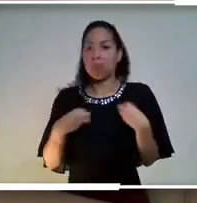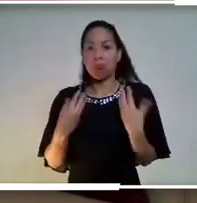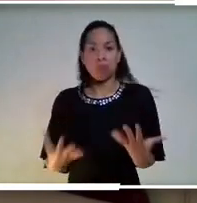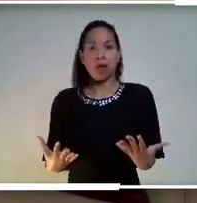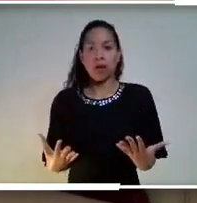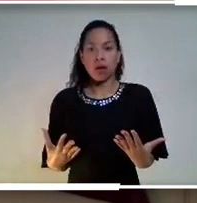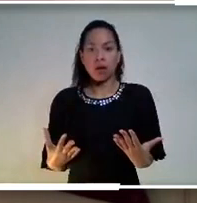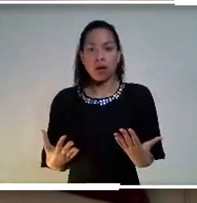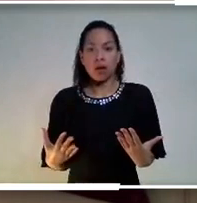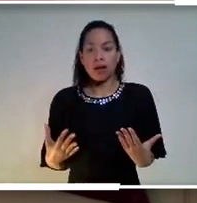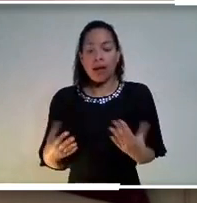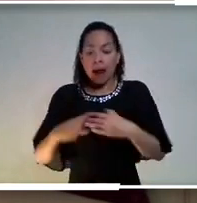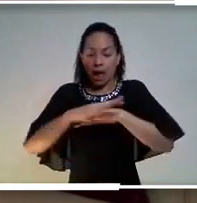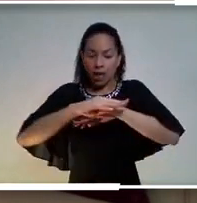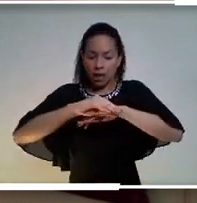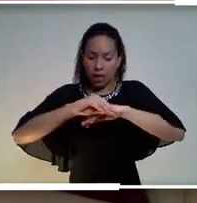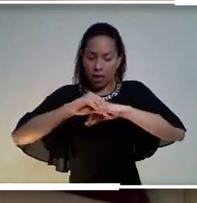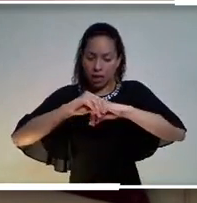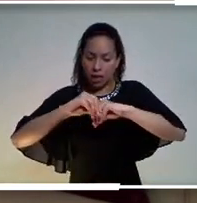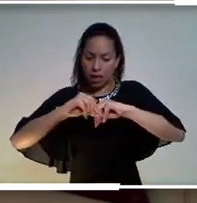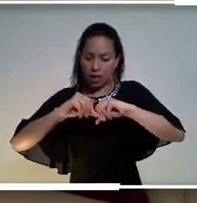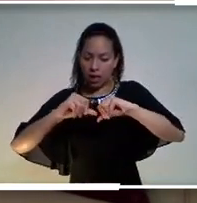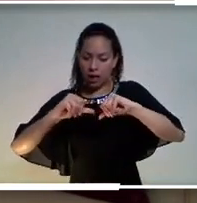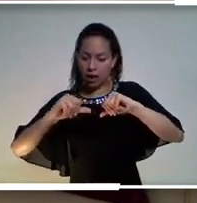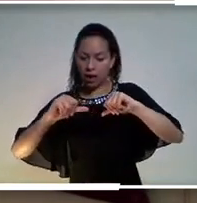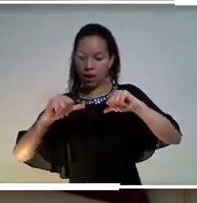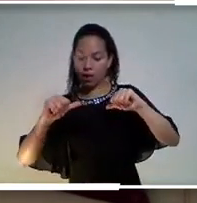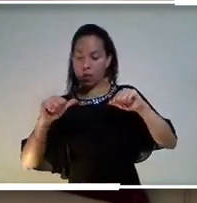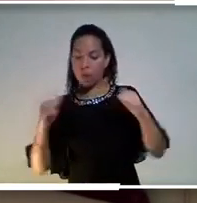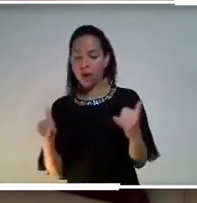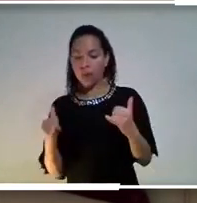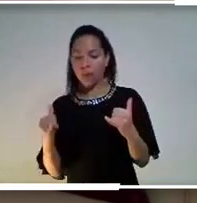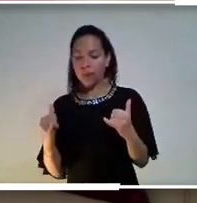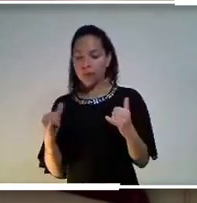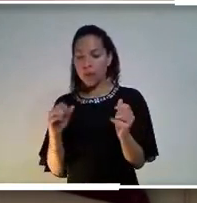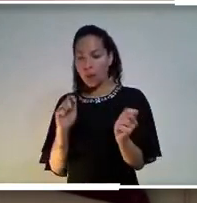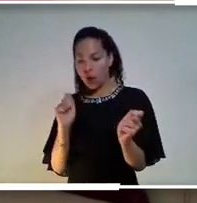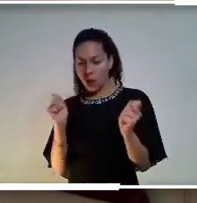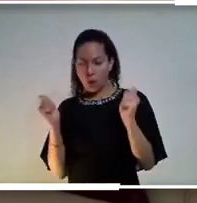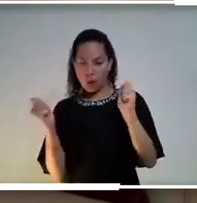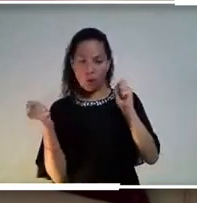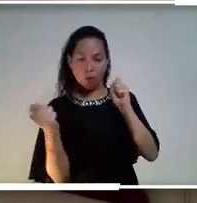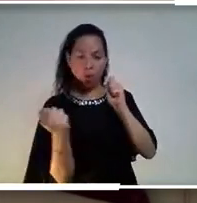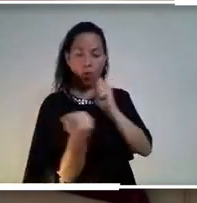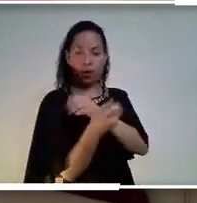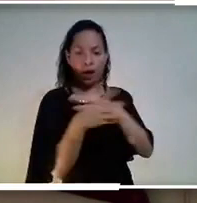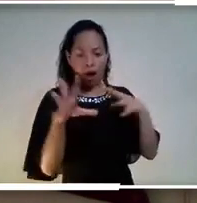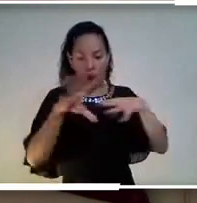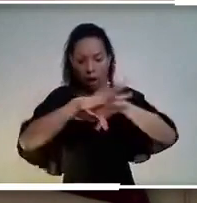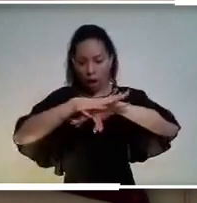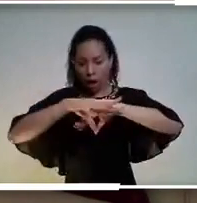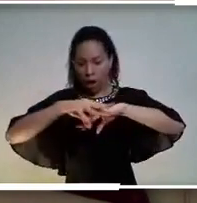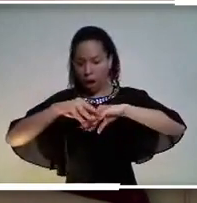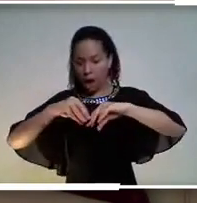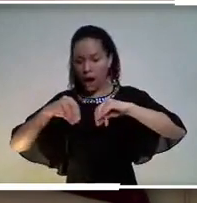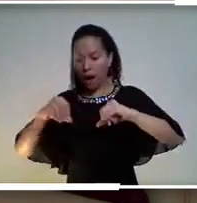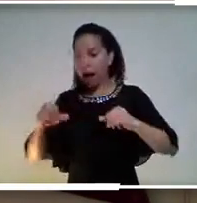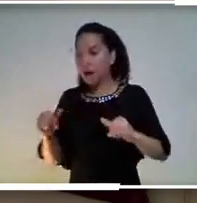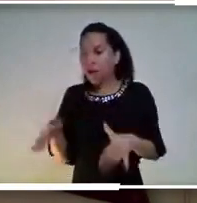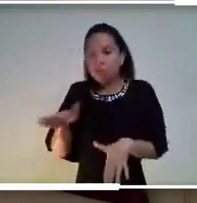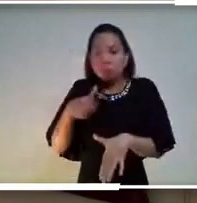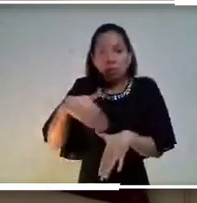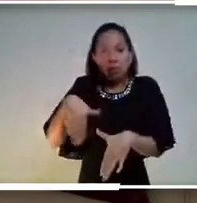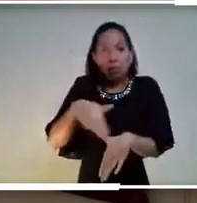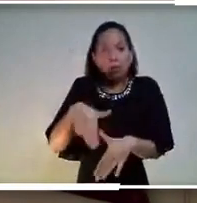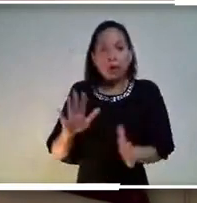hasta que se vuelve polvo en otras palabras es la creación el reverso eso lo afirma dios que